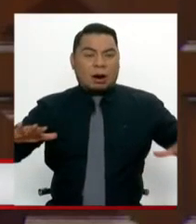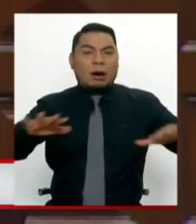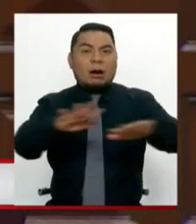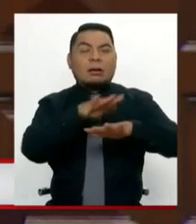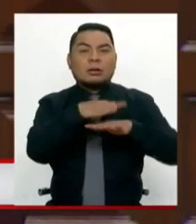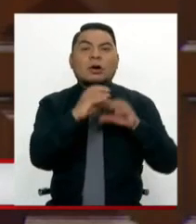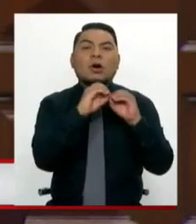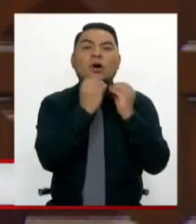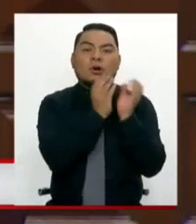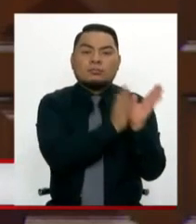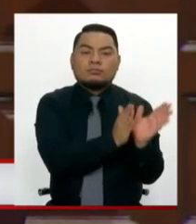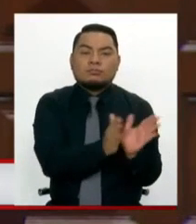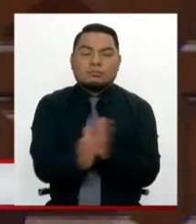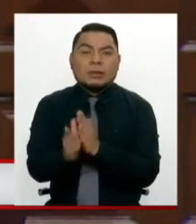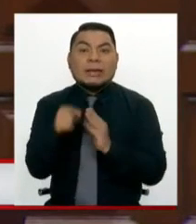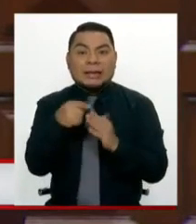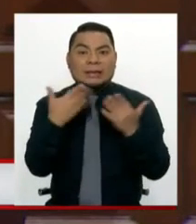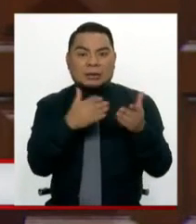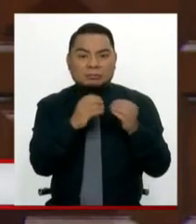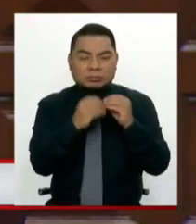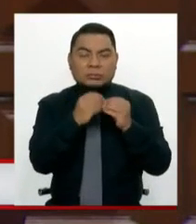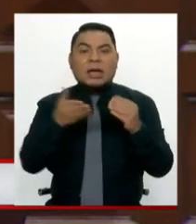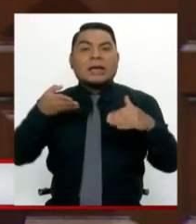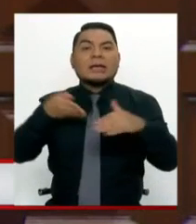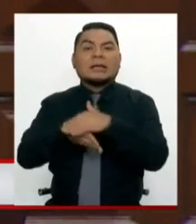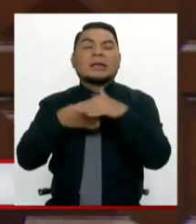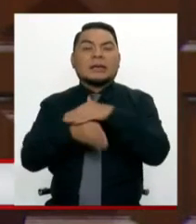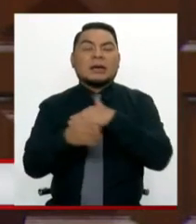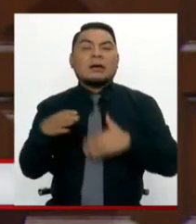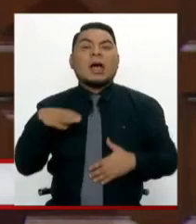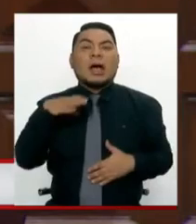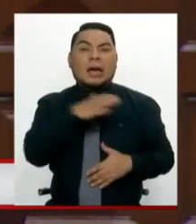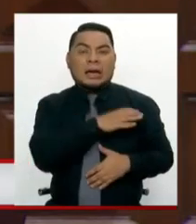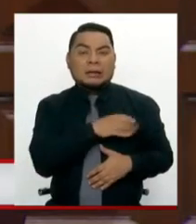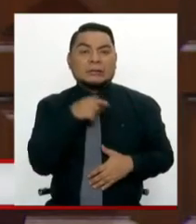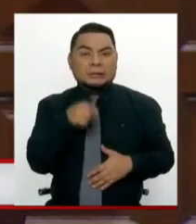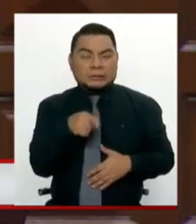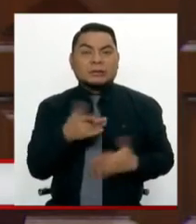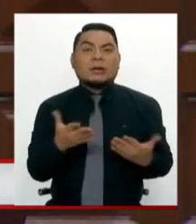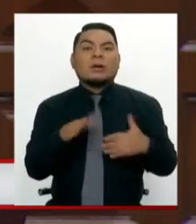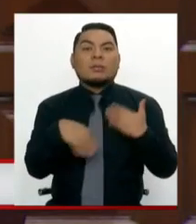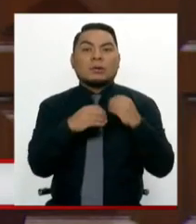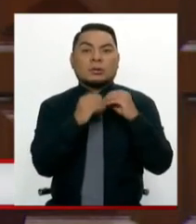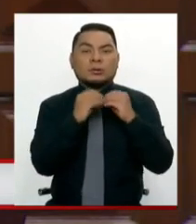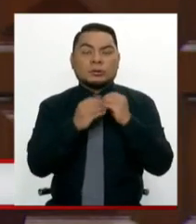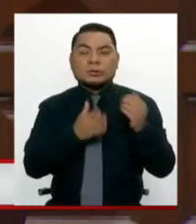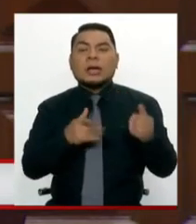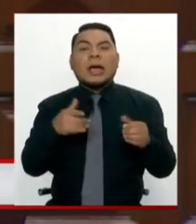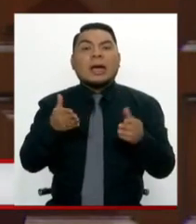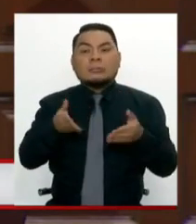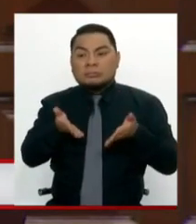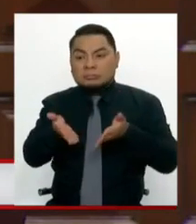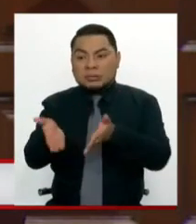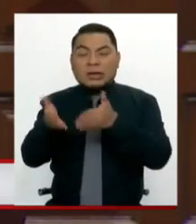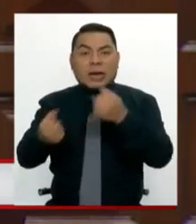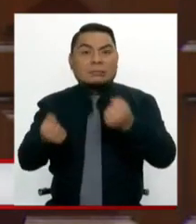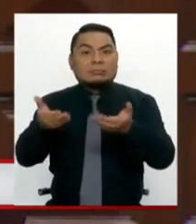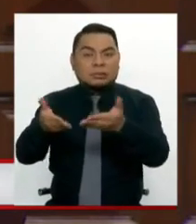para ordenar el ingreso al puerto Chalaco y descongestionar las avenidas aledañas.